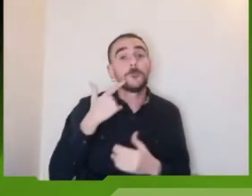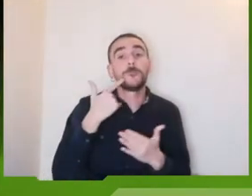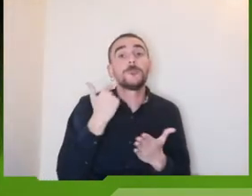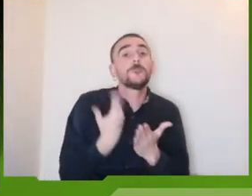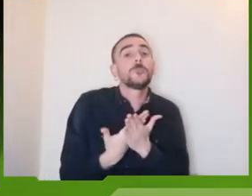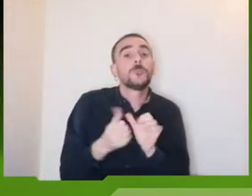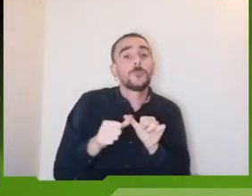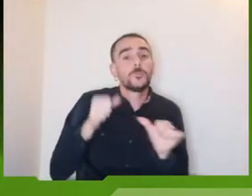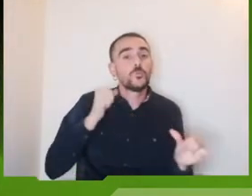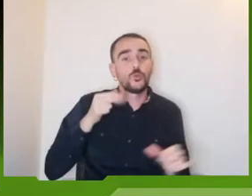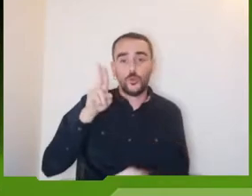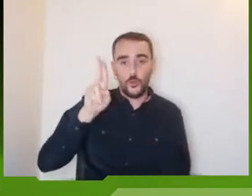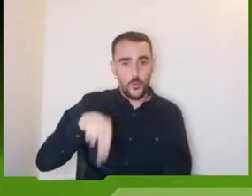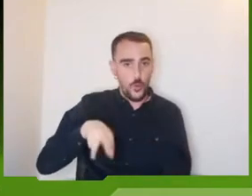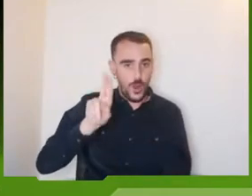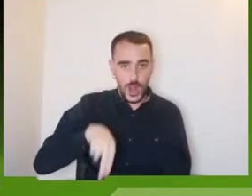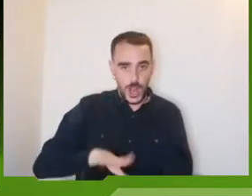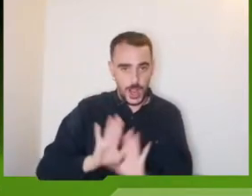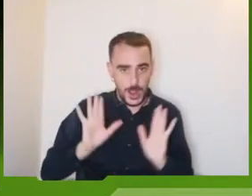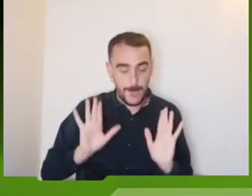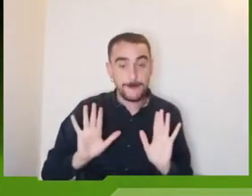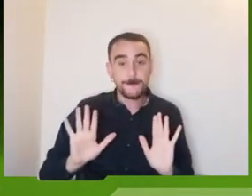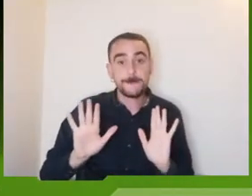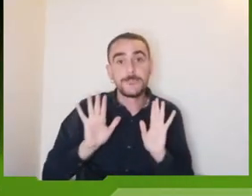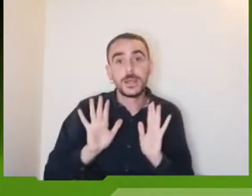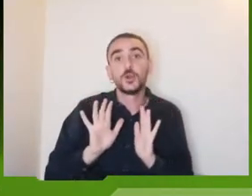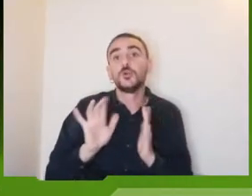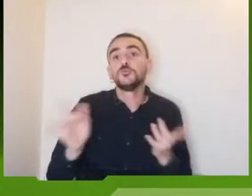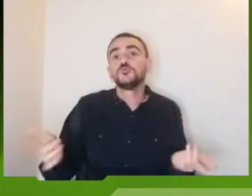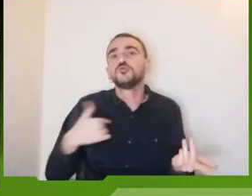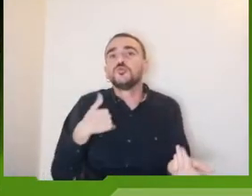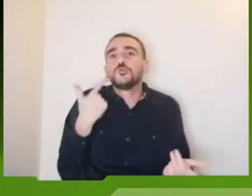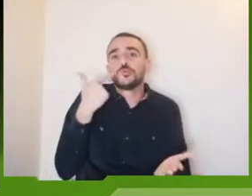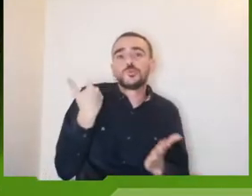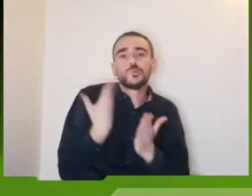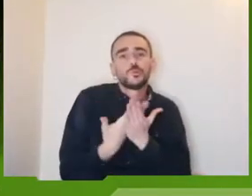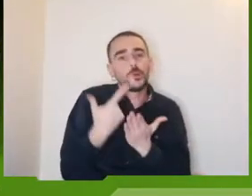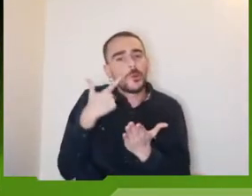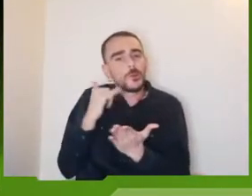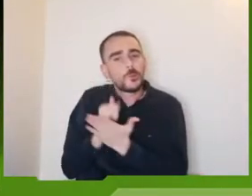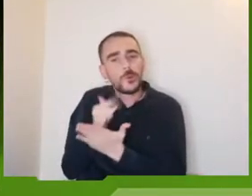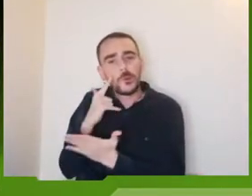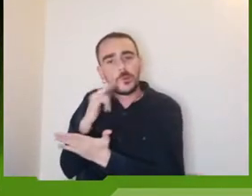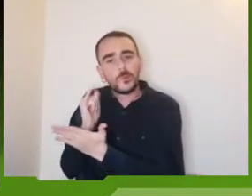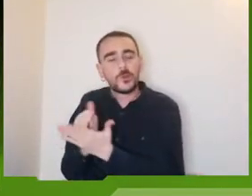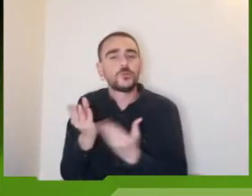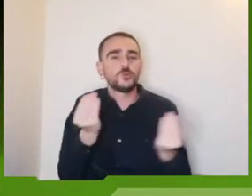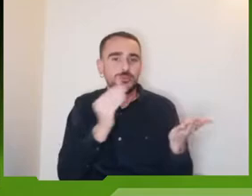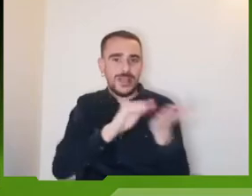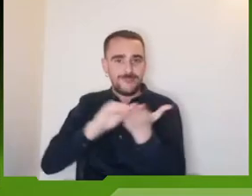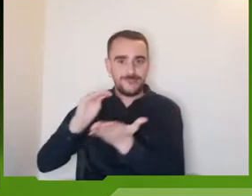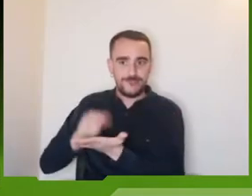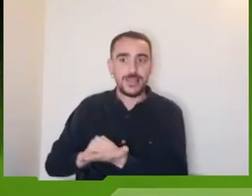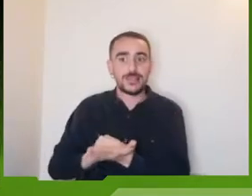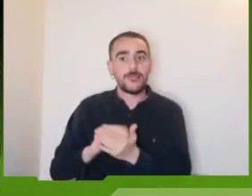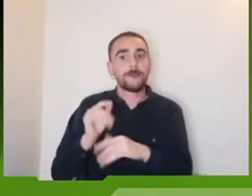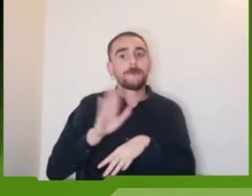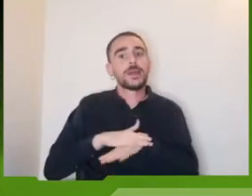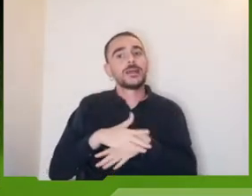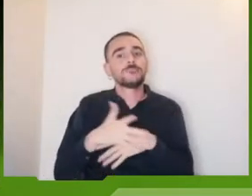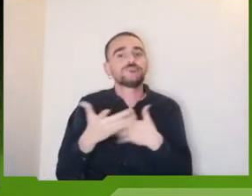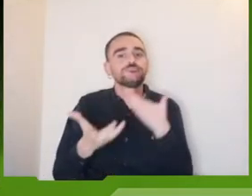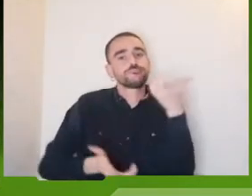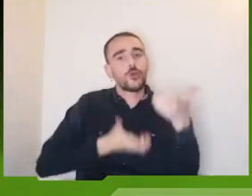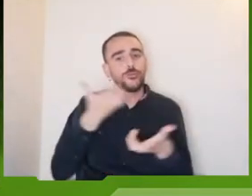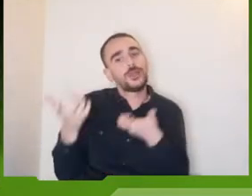que he hecho muchas veces, o sea, como intento experimentar también aprendiendo recetas sin gluten, diría que